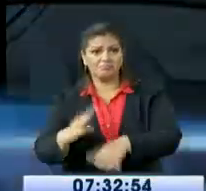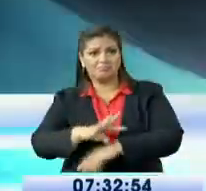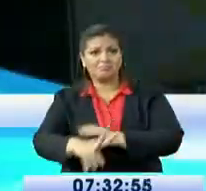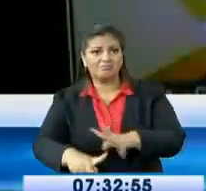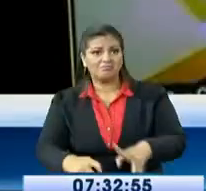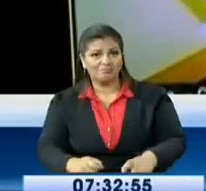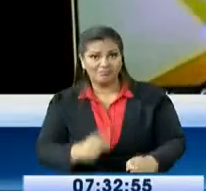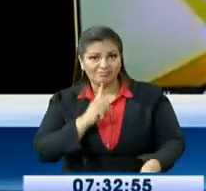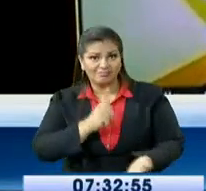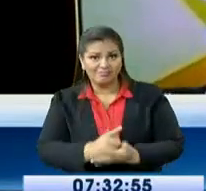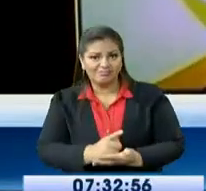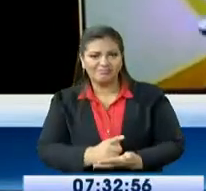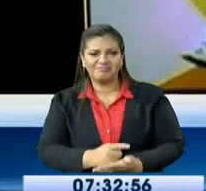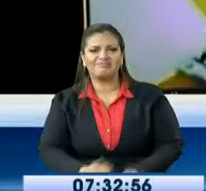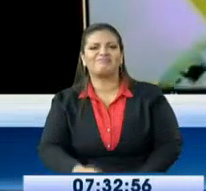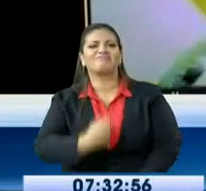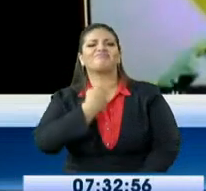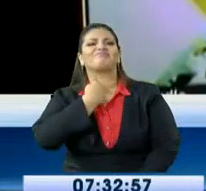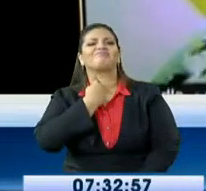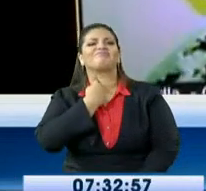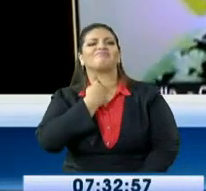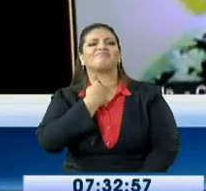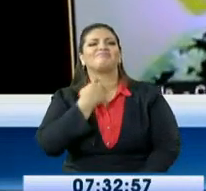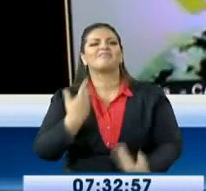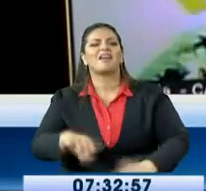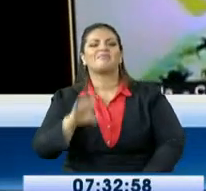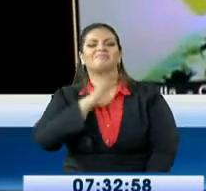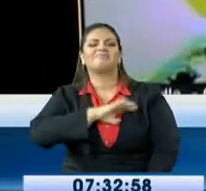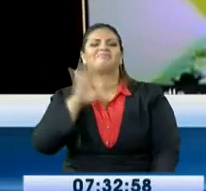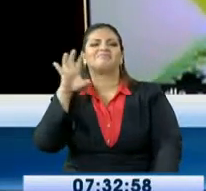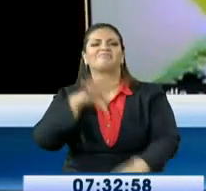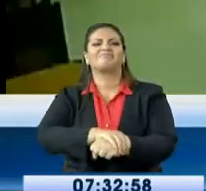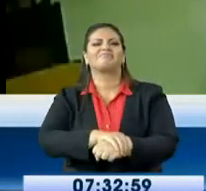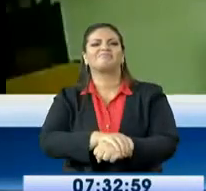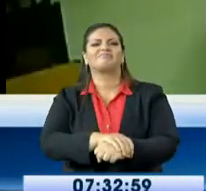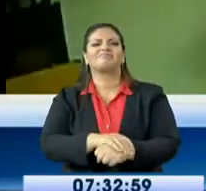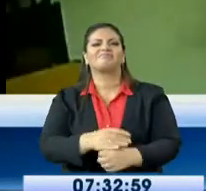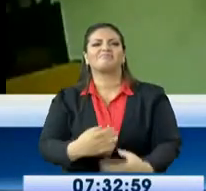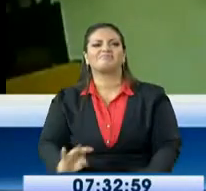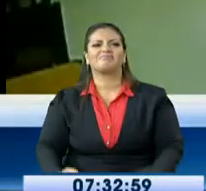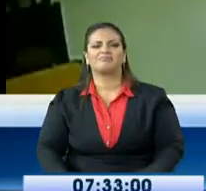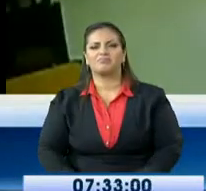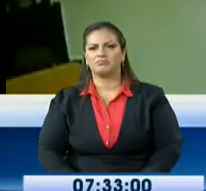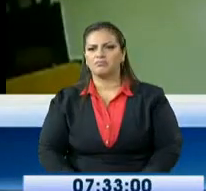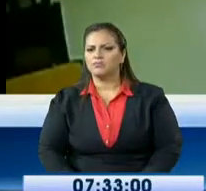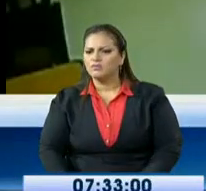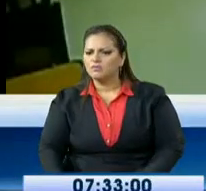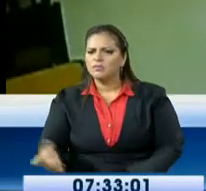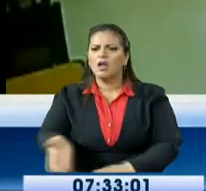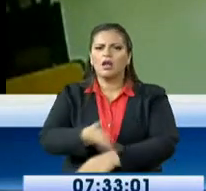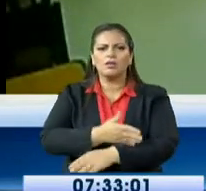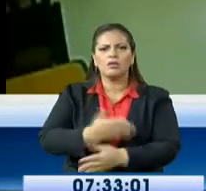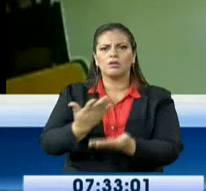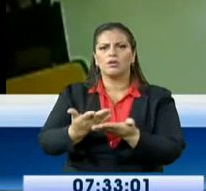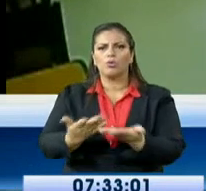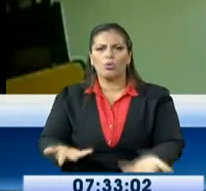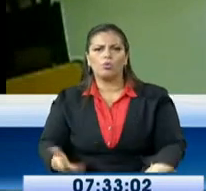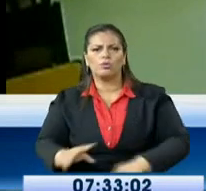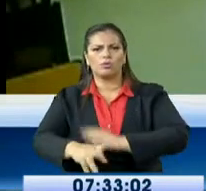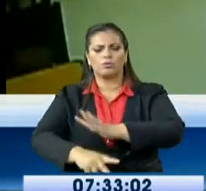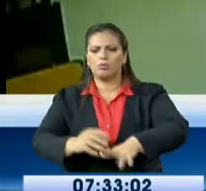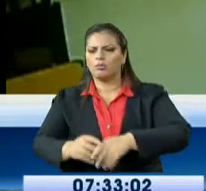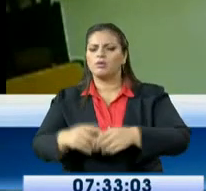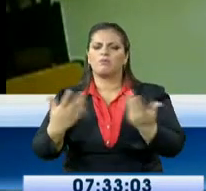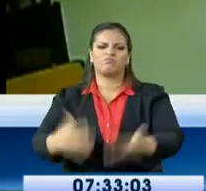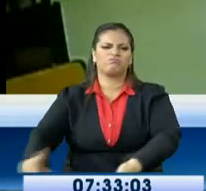Nacional. En poder de los supuestos asaltantes encontraron parte de lo que se sustrajeron de los clientes y otros artículos que se llevaron del local,